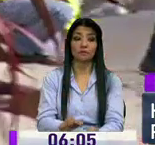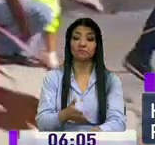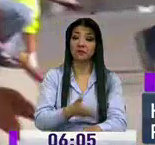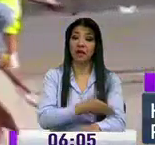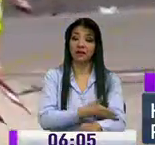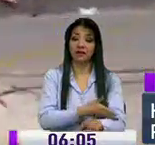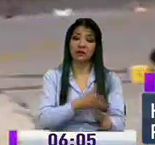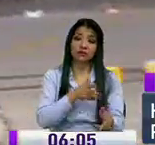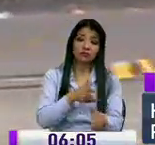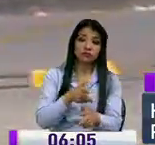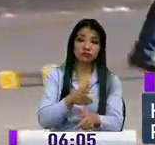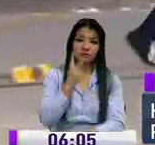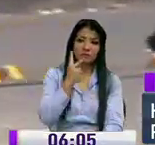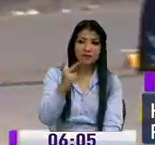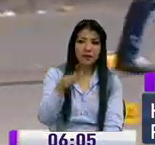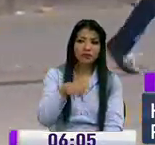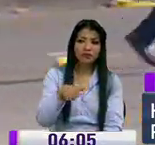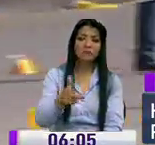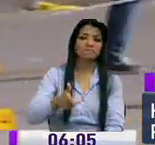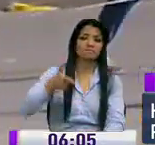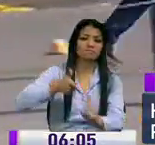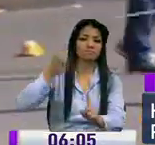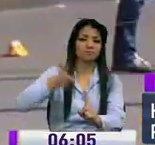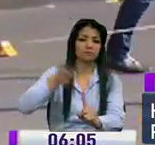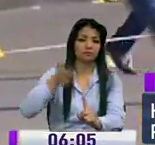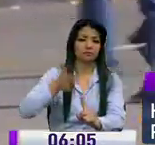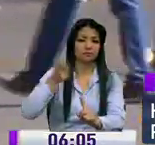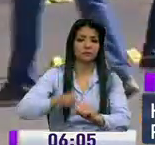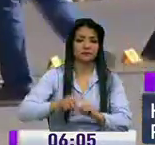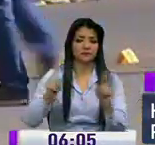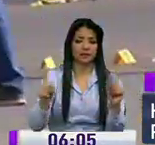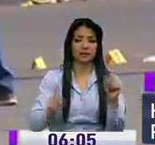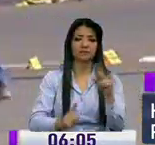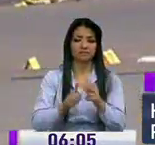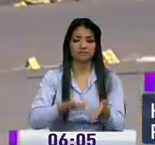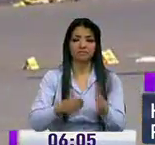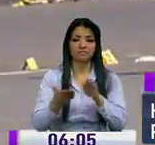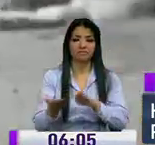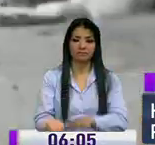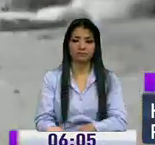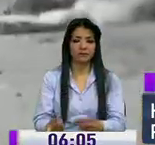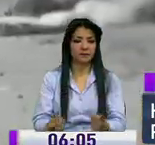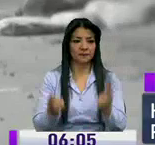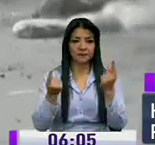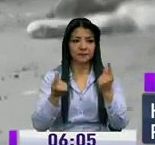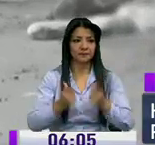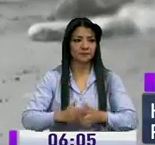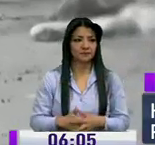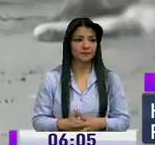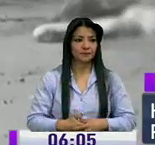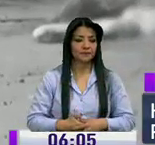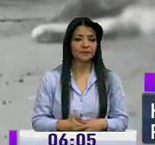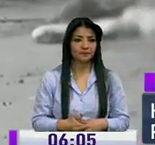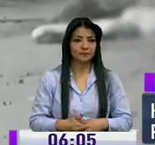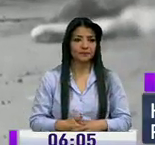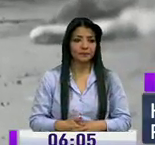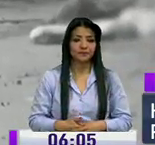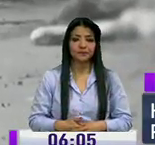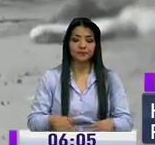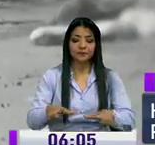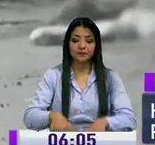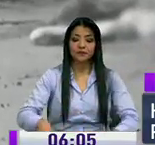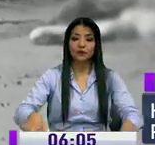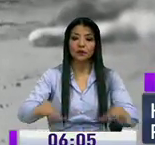los pasos de la víctima y le propinaron varios disparos, ocasionando su muerte inmediata. Ahí, en el sector de